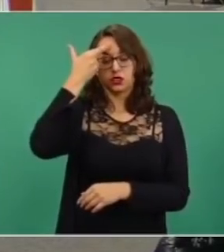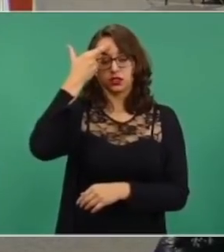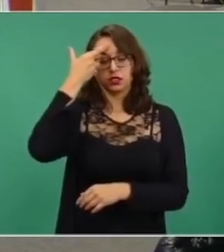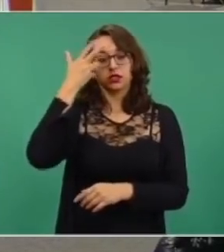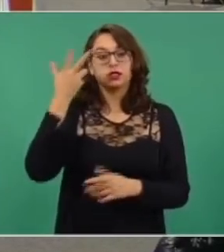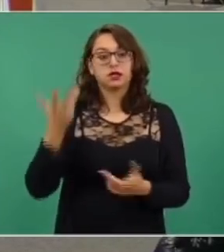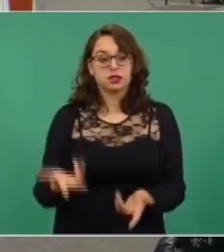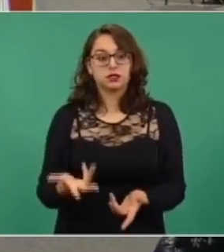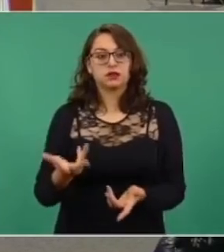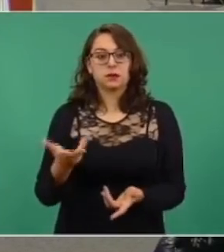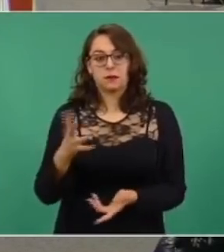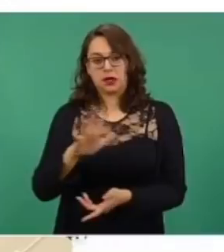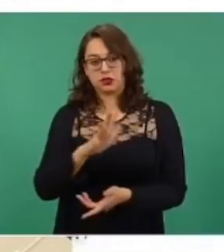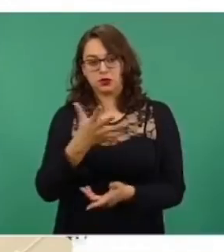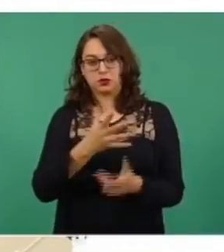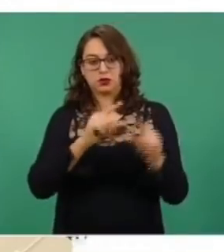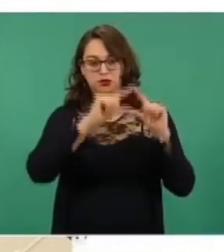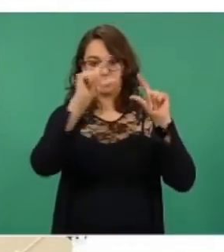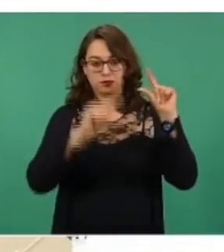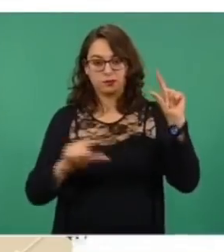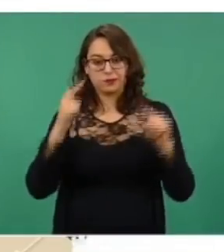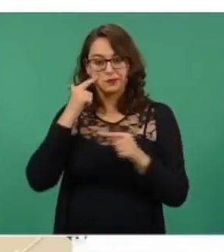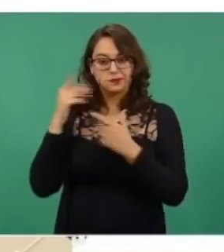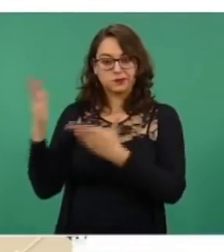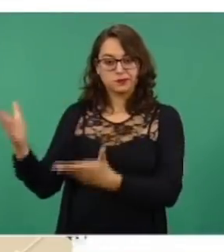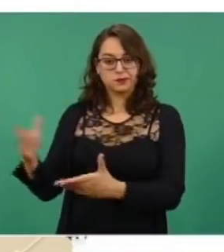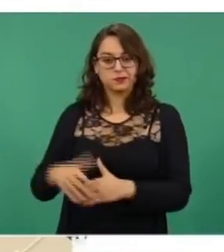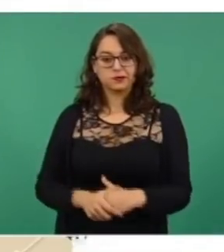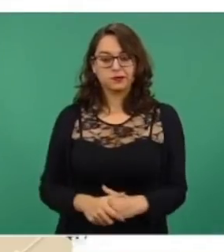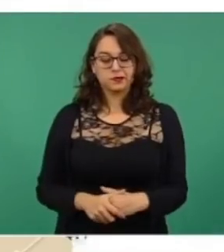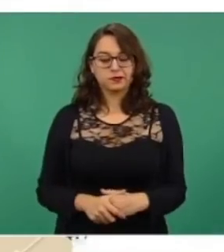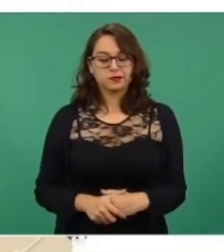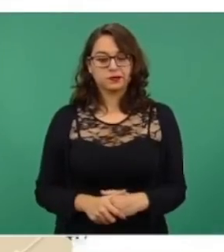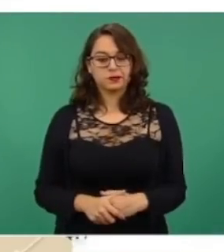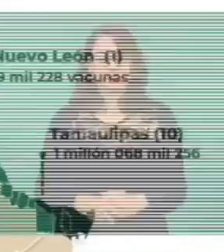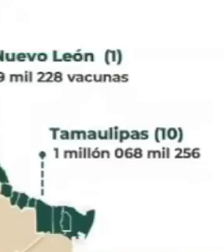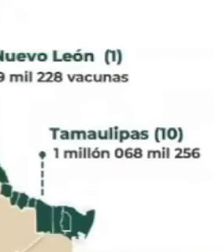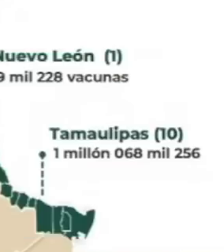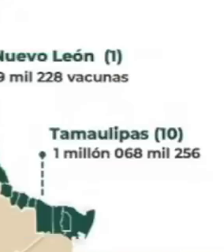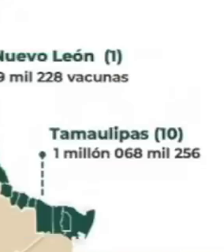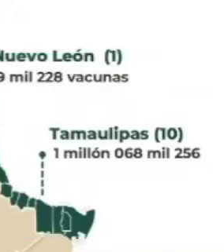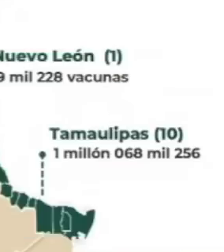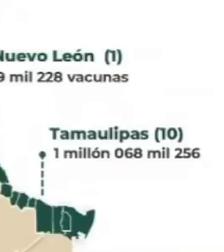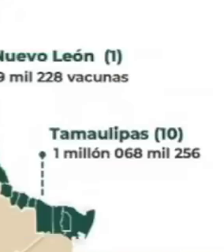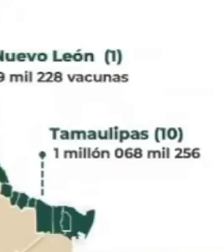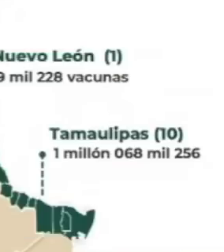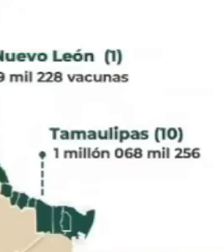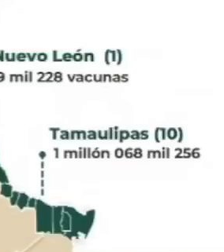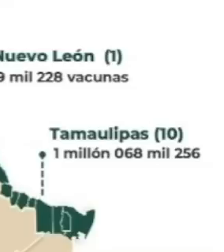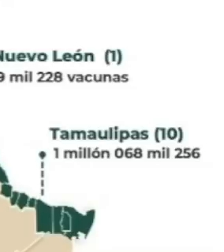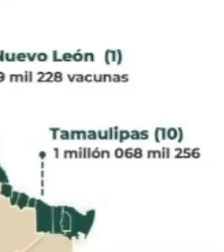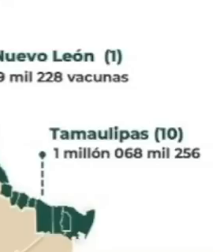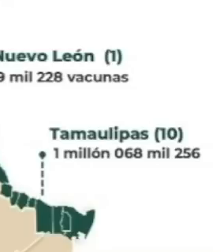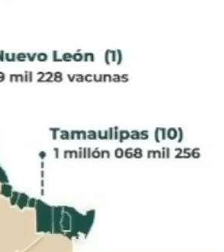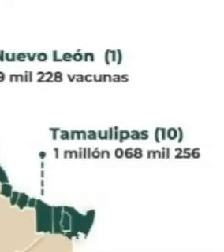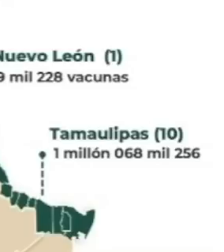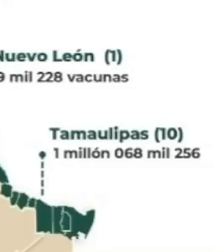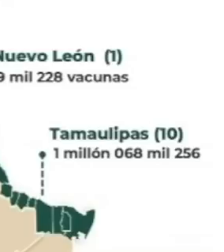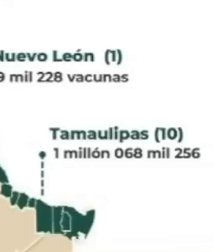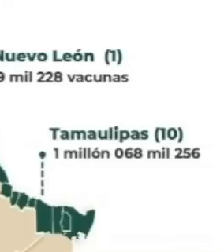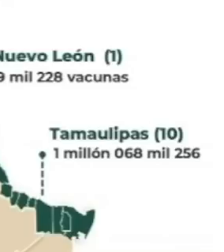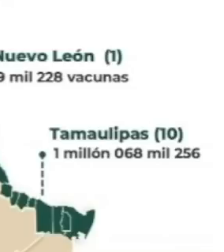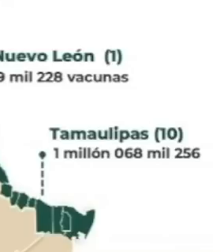alrededor de estos números de dosis, casi 4 millones por las que se han